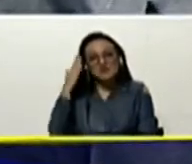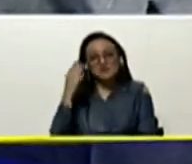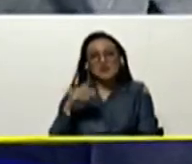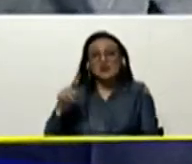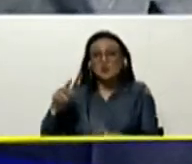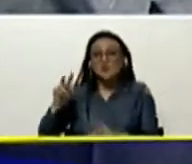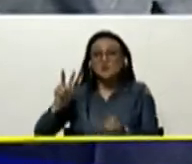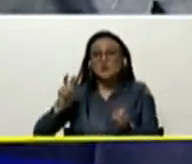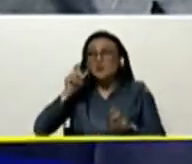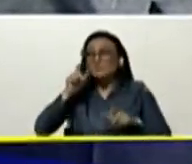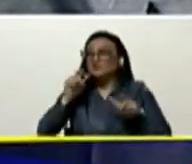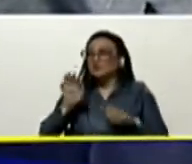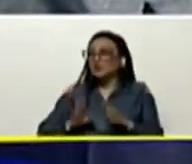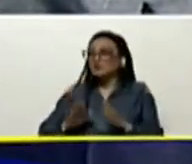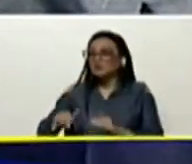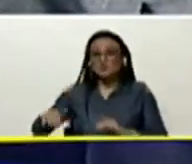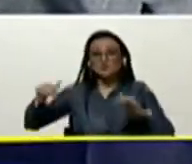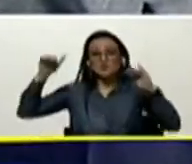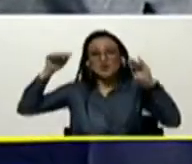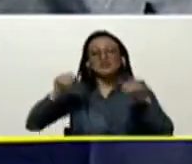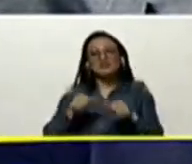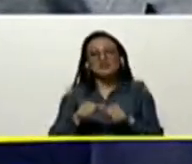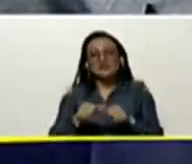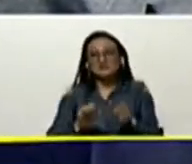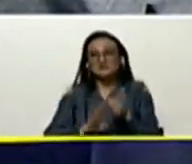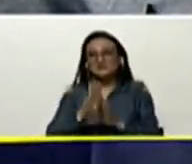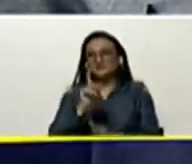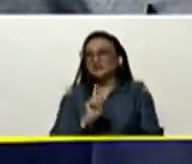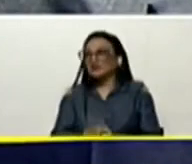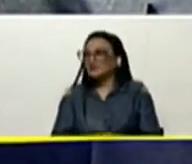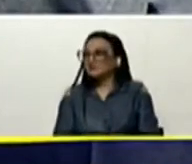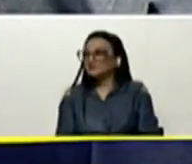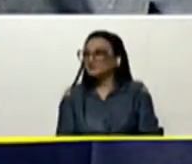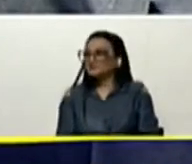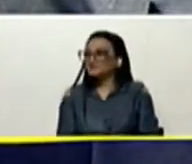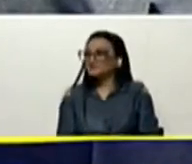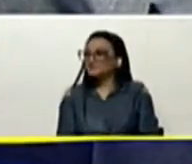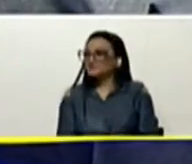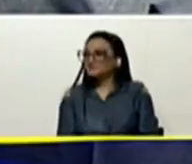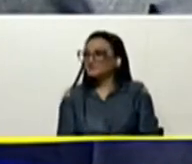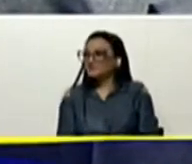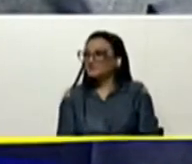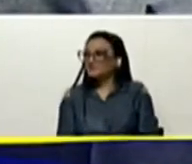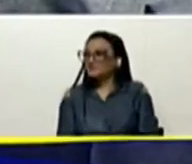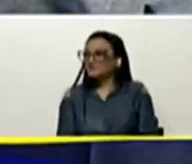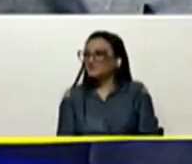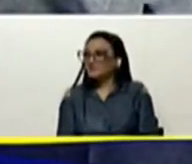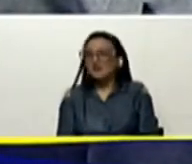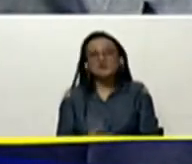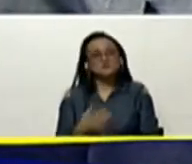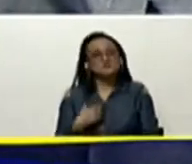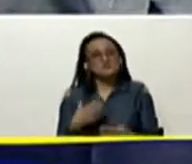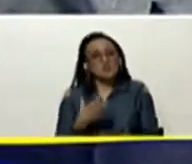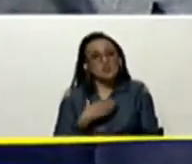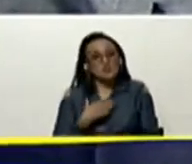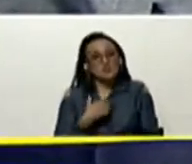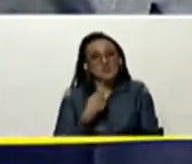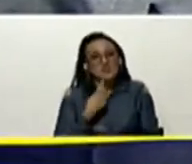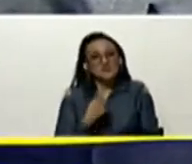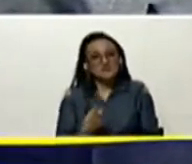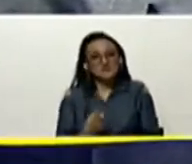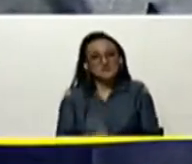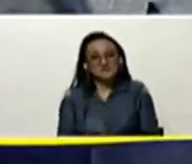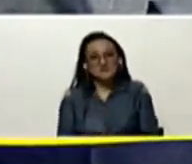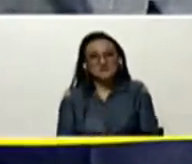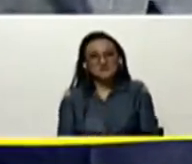generaciones tienen que seguir. Luego, presidente, yo quería que también no podías dejar